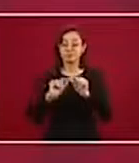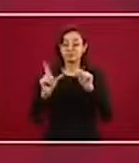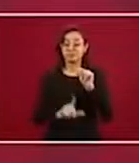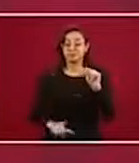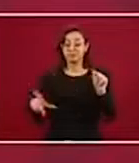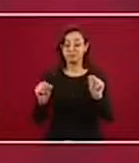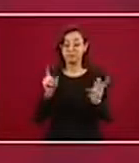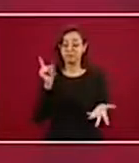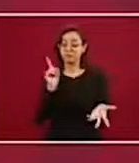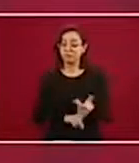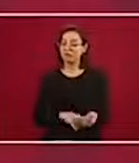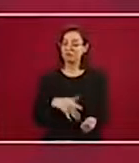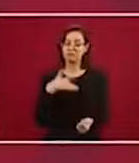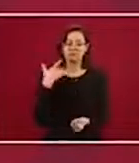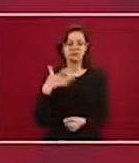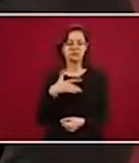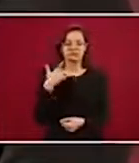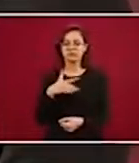muy